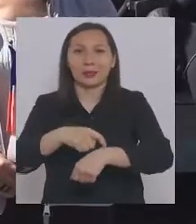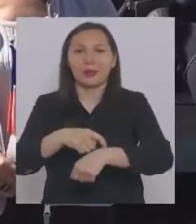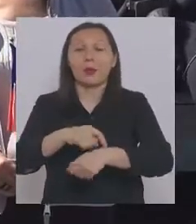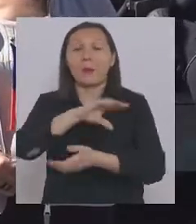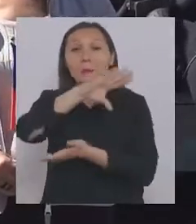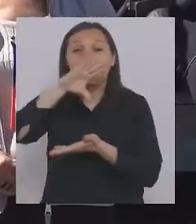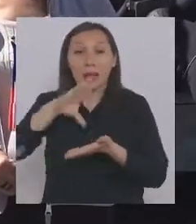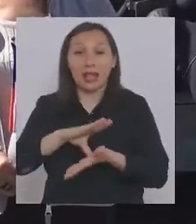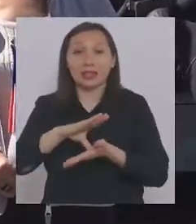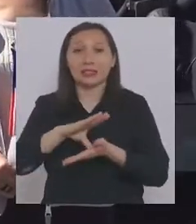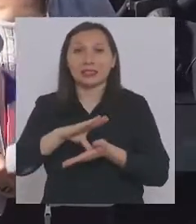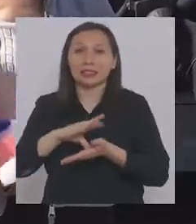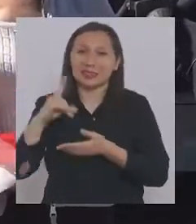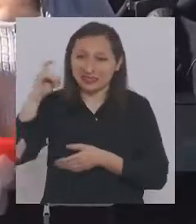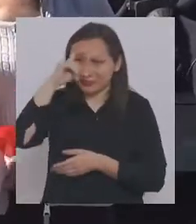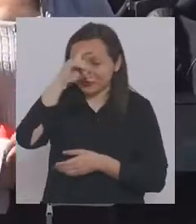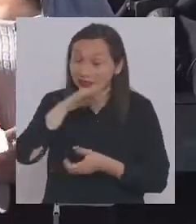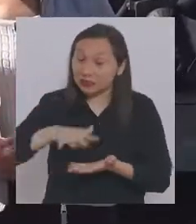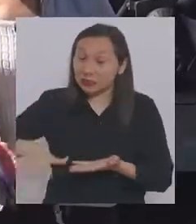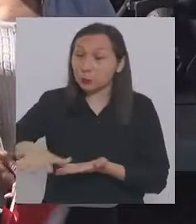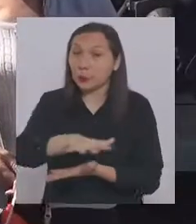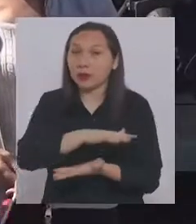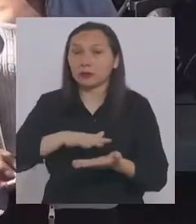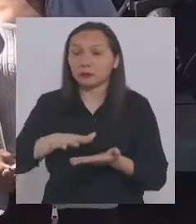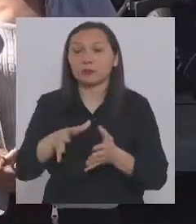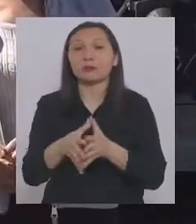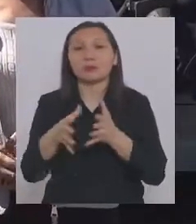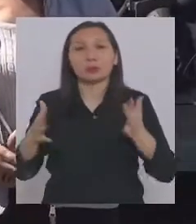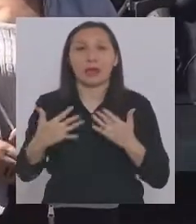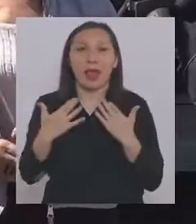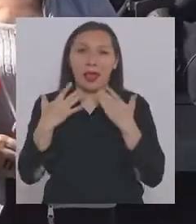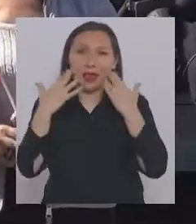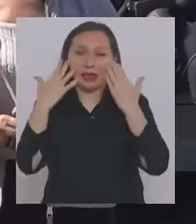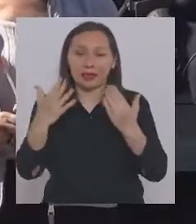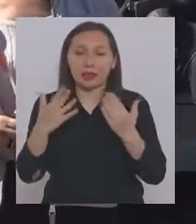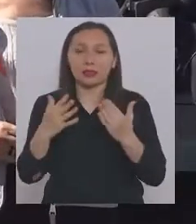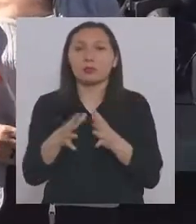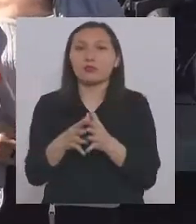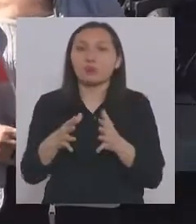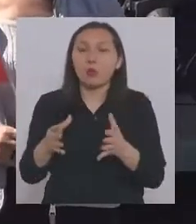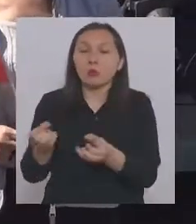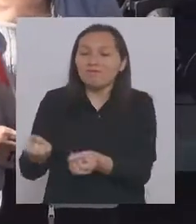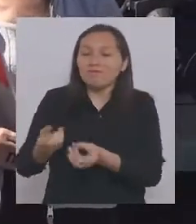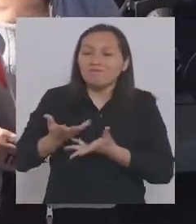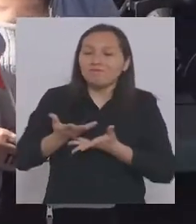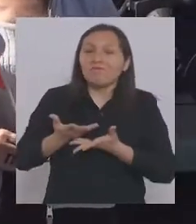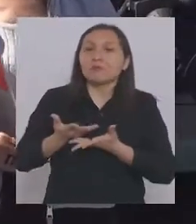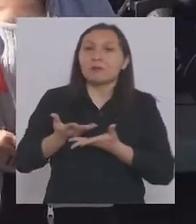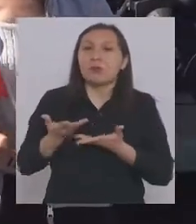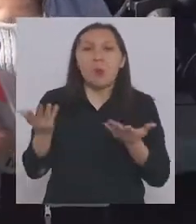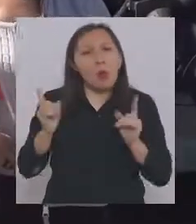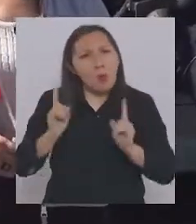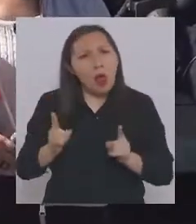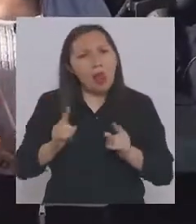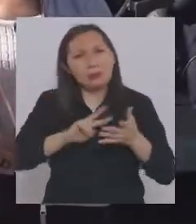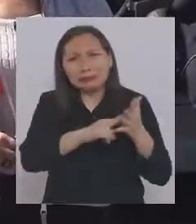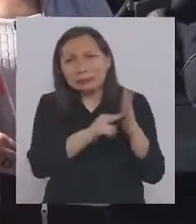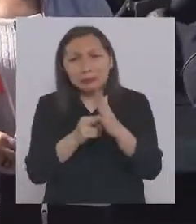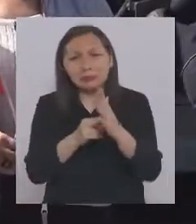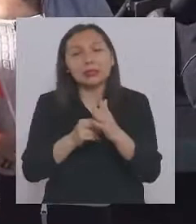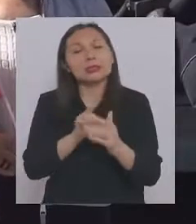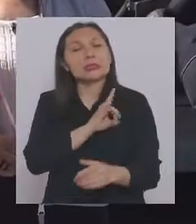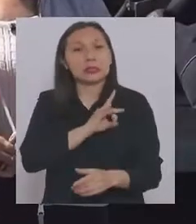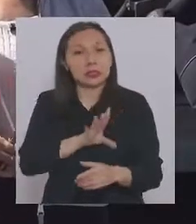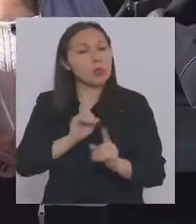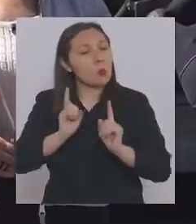el país pasa por momentos difíciles, es una gran alegría y es muy inspirador ver cómo, a pesar de todo, Chile